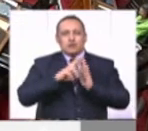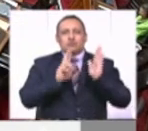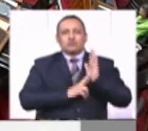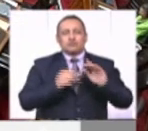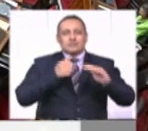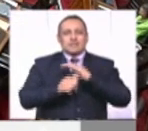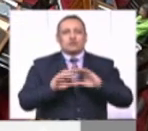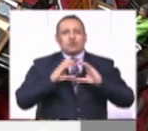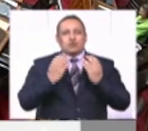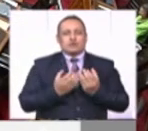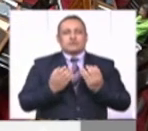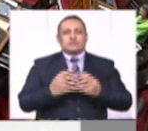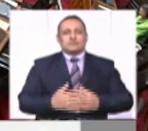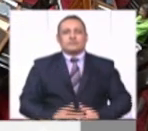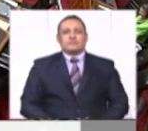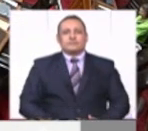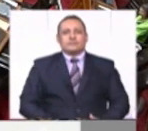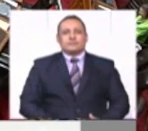del